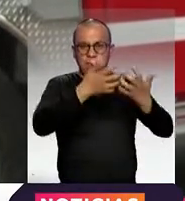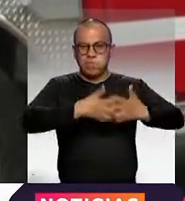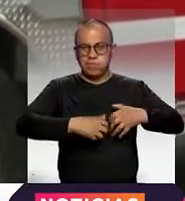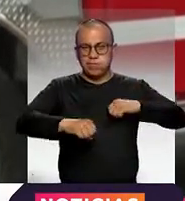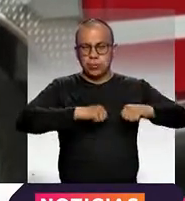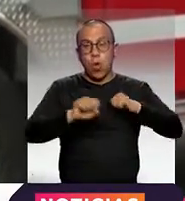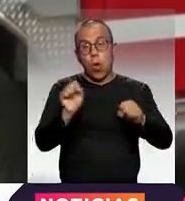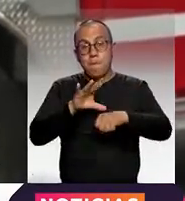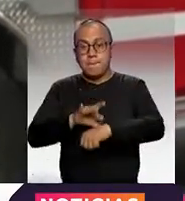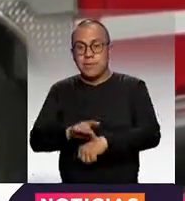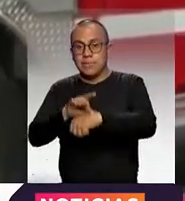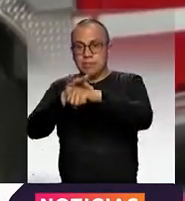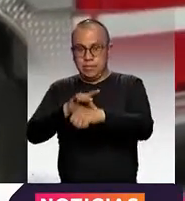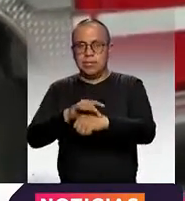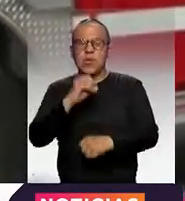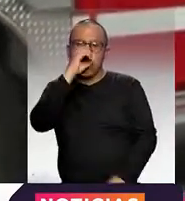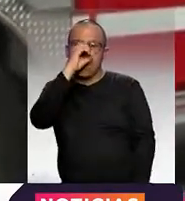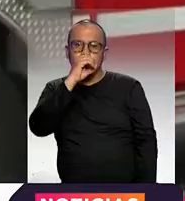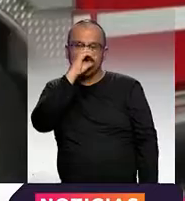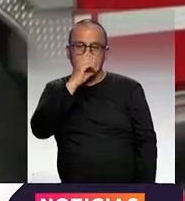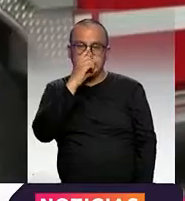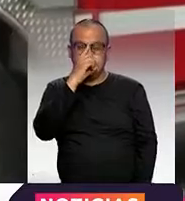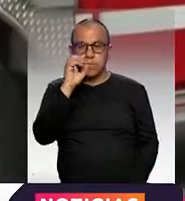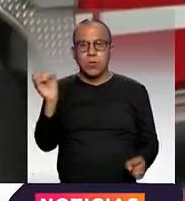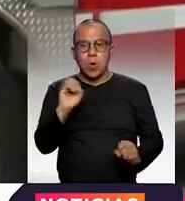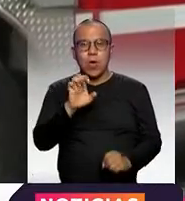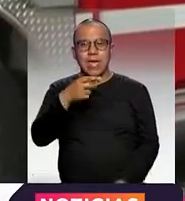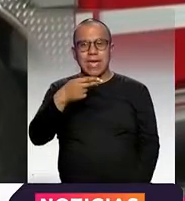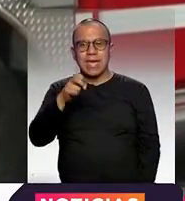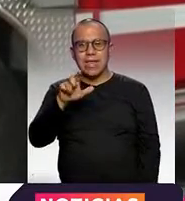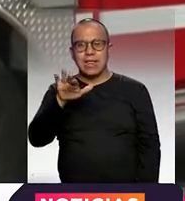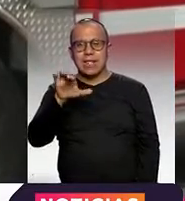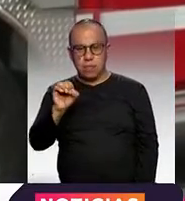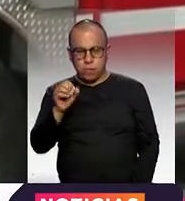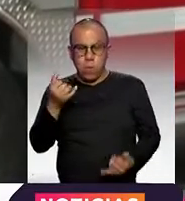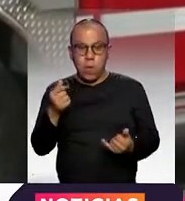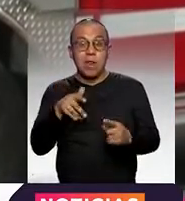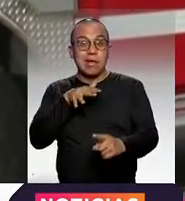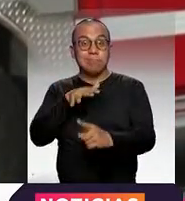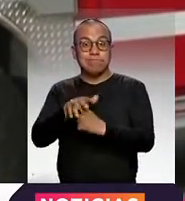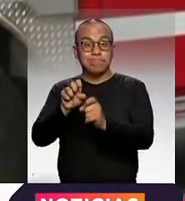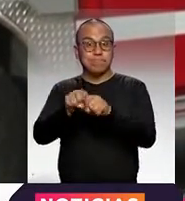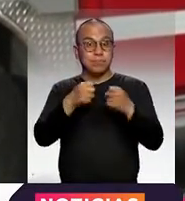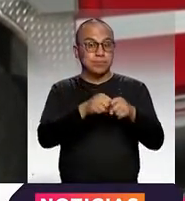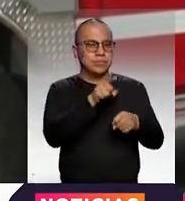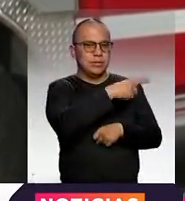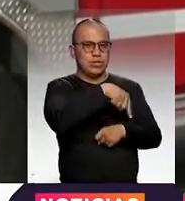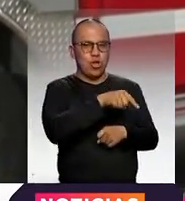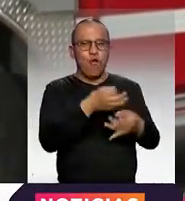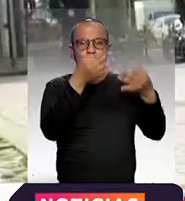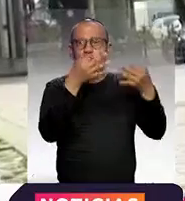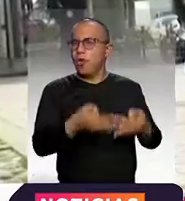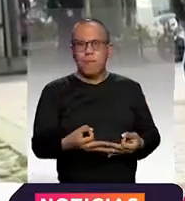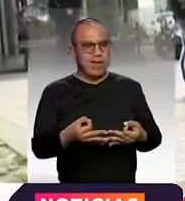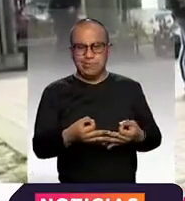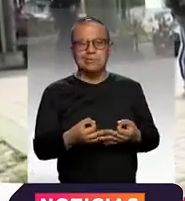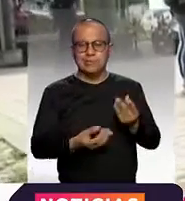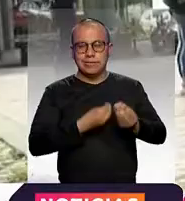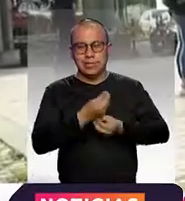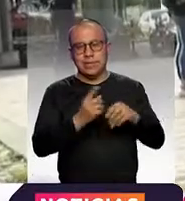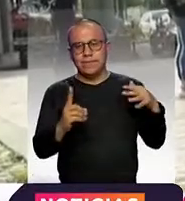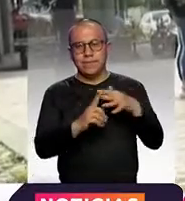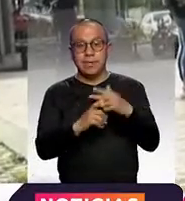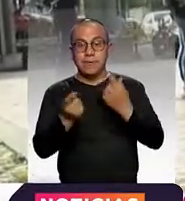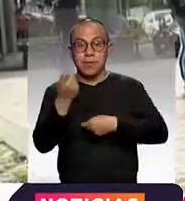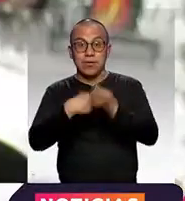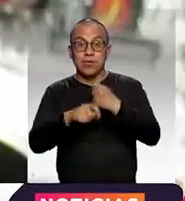o medicinales, como por ejemplo el oxígeno o el helio, que han sido adulterados en el mercado informal de cilindros. Sin embargo, existe un